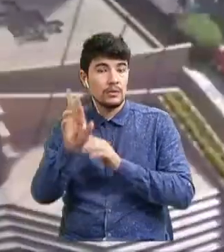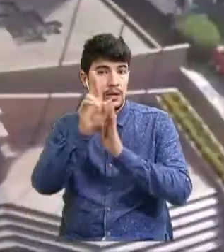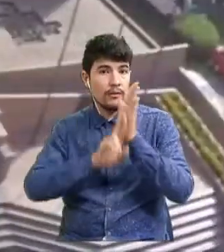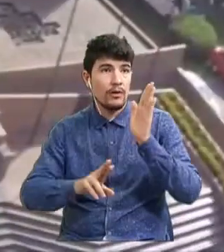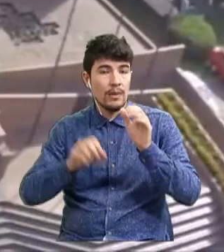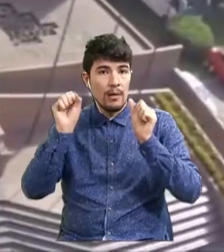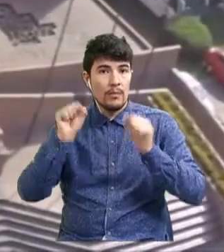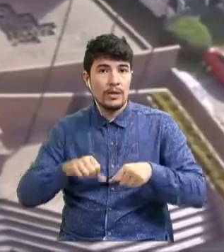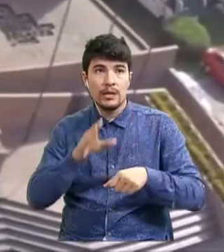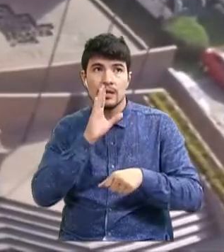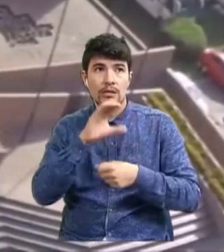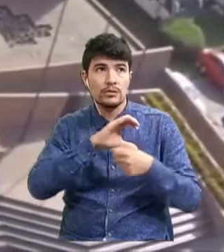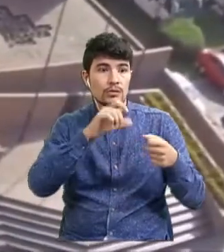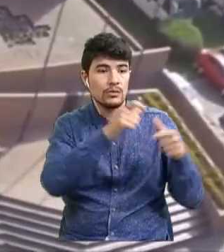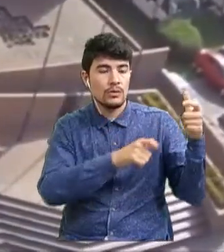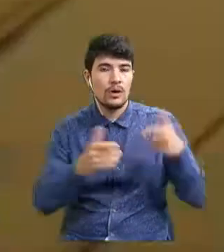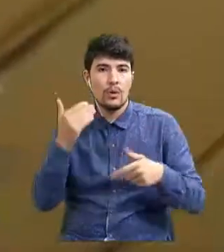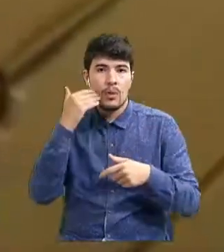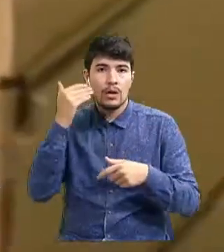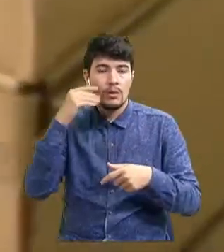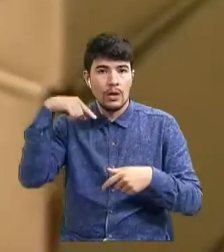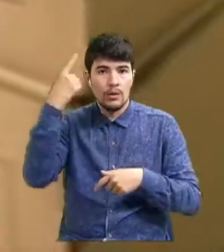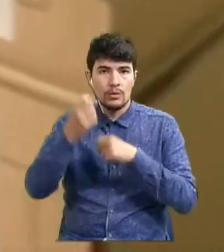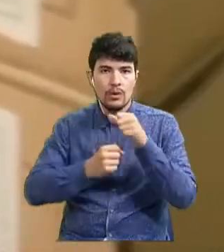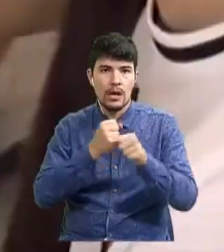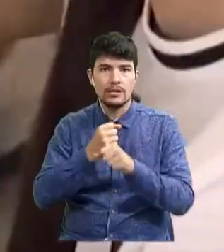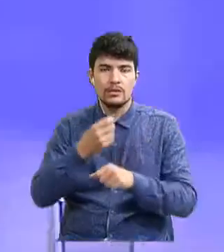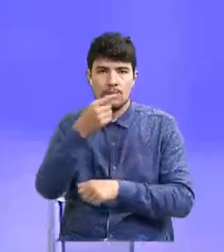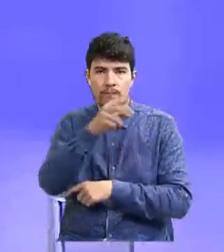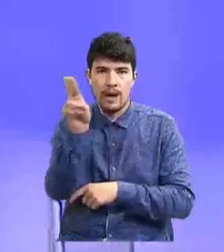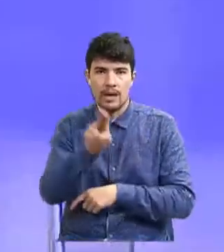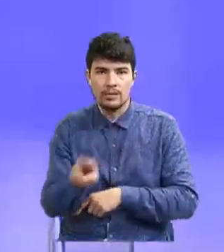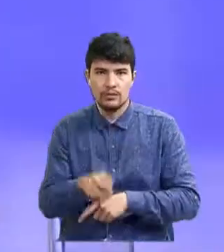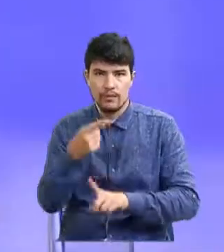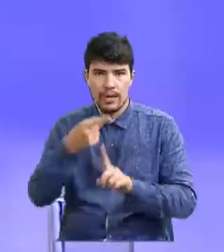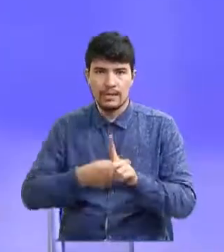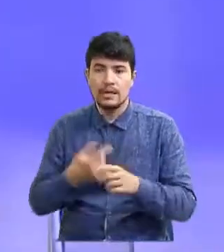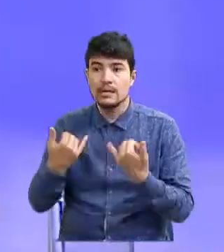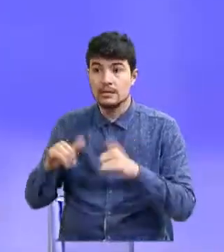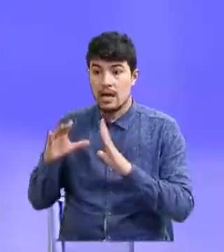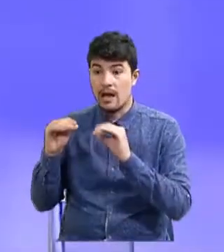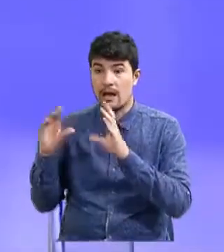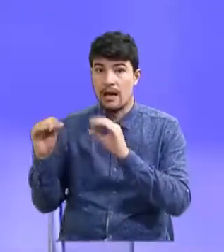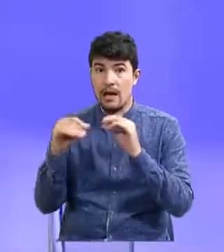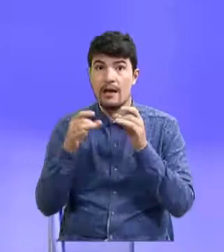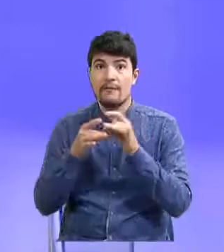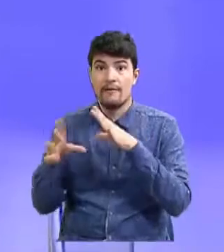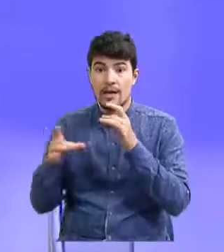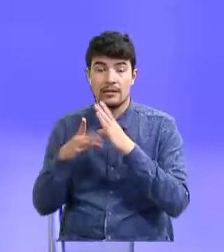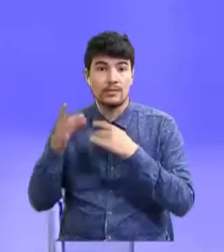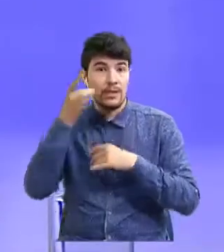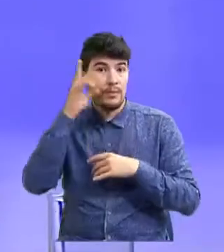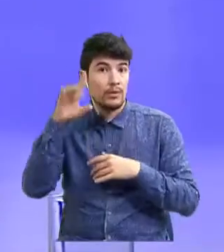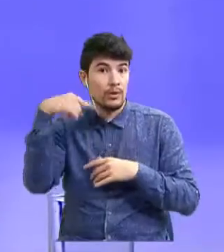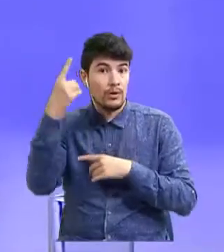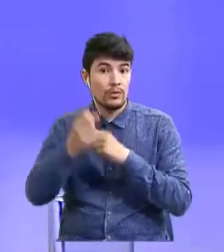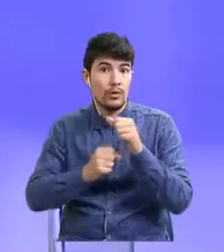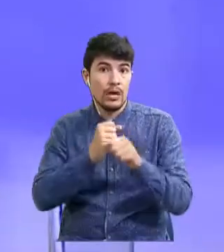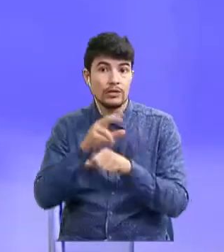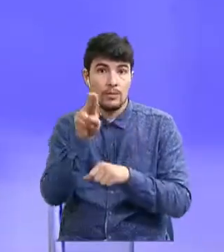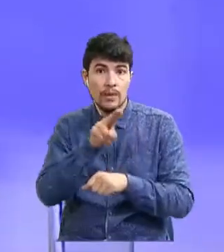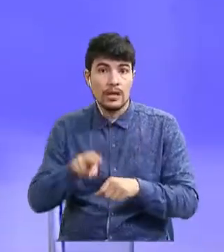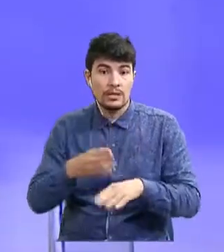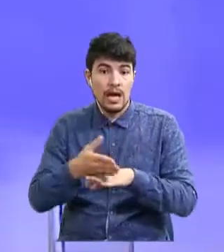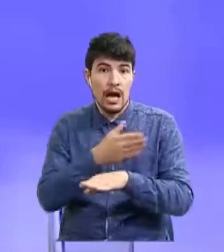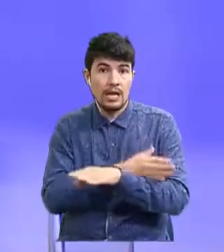sea aprobada por la ciudadanía en marzo de 2018. Es que ya se está hablando de fechas y podría ser el próximo año, antes de